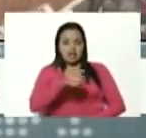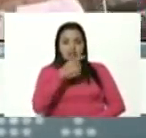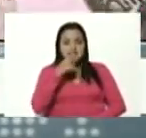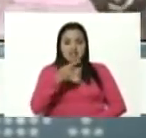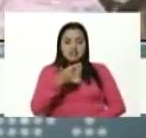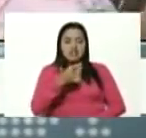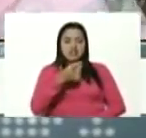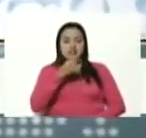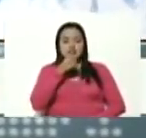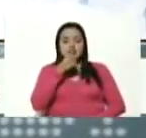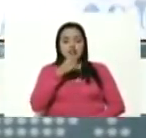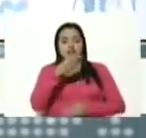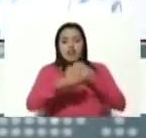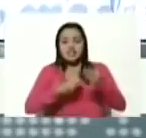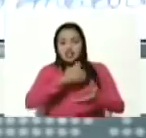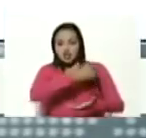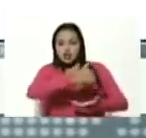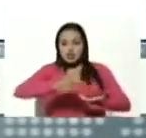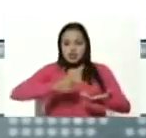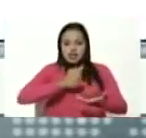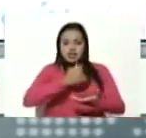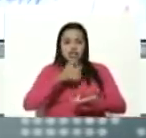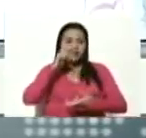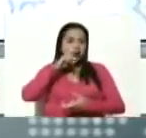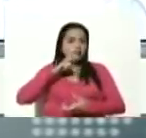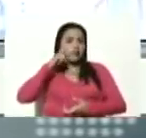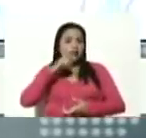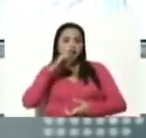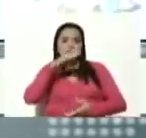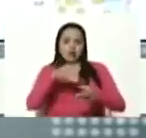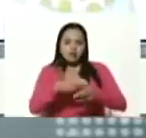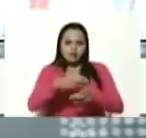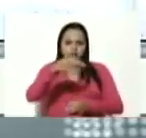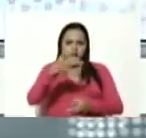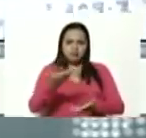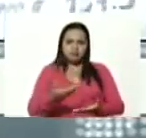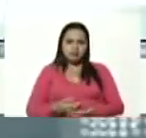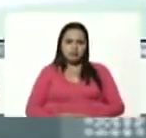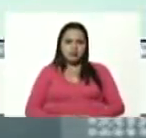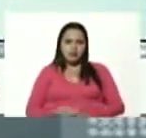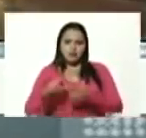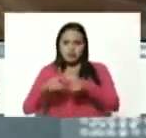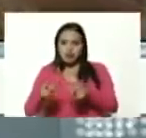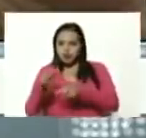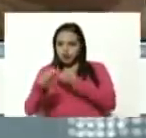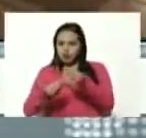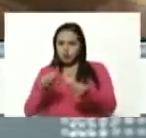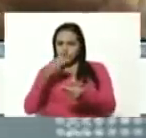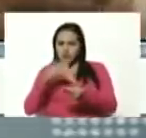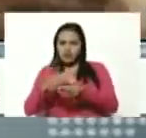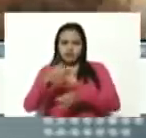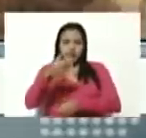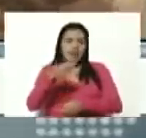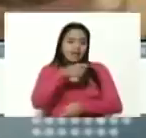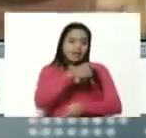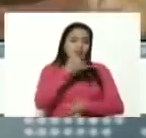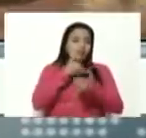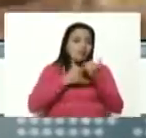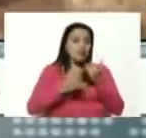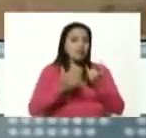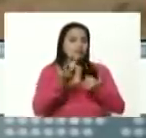no seguimos porque no estaba el envase. Pero si tenemos envase, ¿cómo Sasaima no le va a llegar el envase? Falla. Falla número